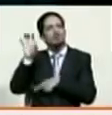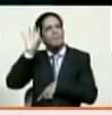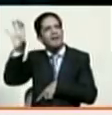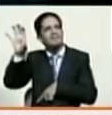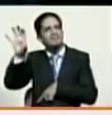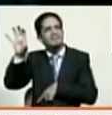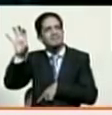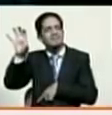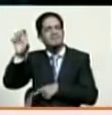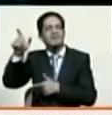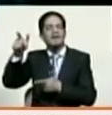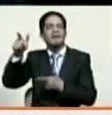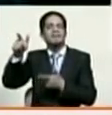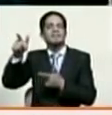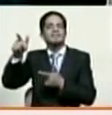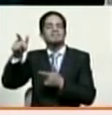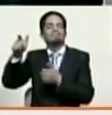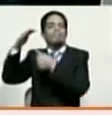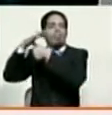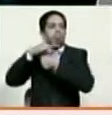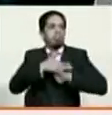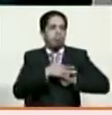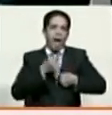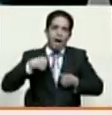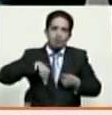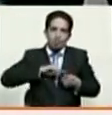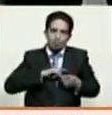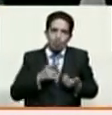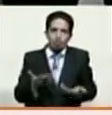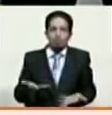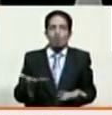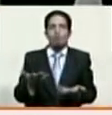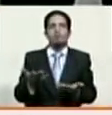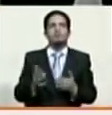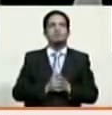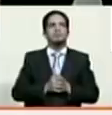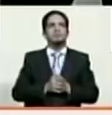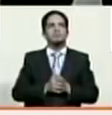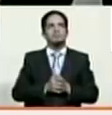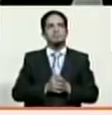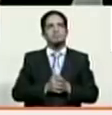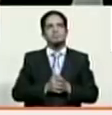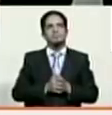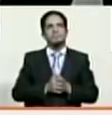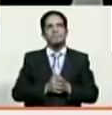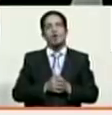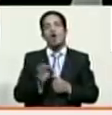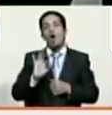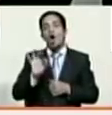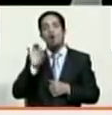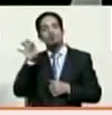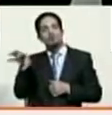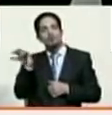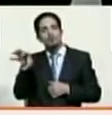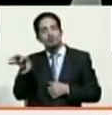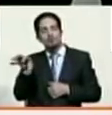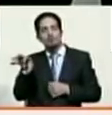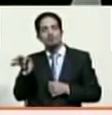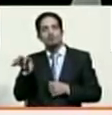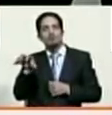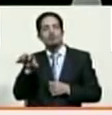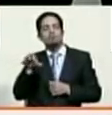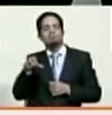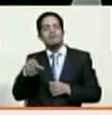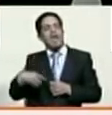históricamente lo que han hecho es expoliar a través de centros imperiales, expoliar nuestra materia prima, nuestros recursos naturales y